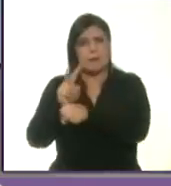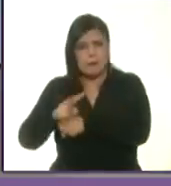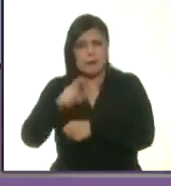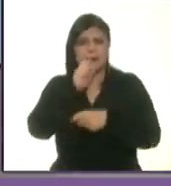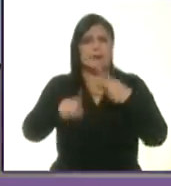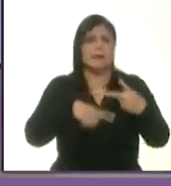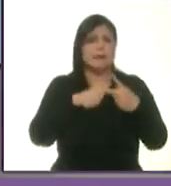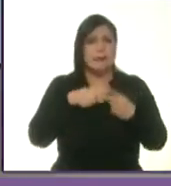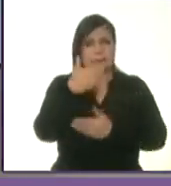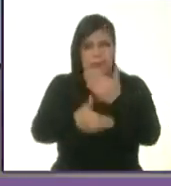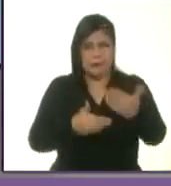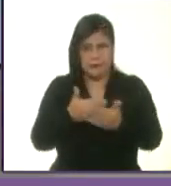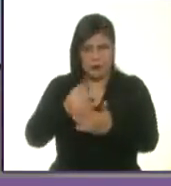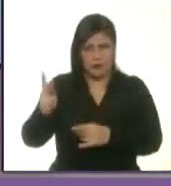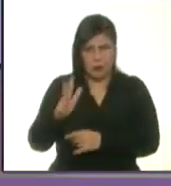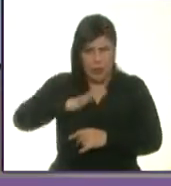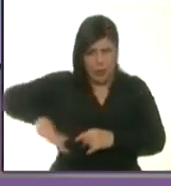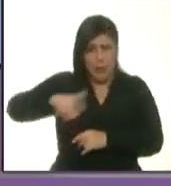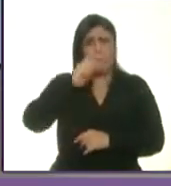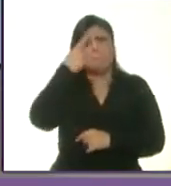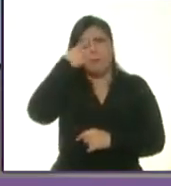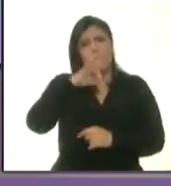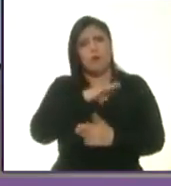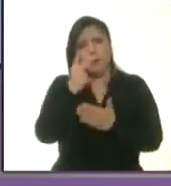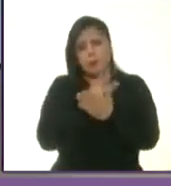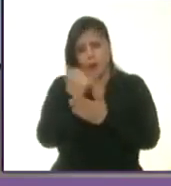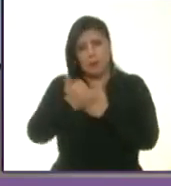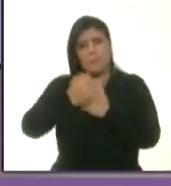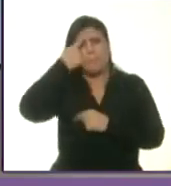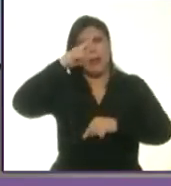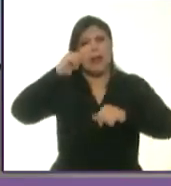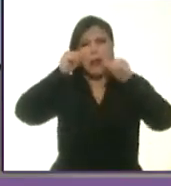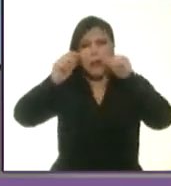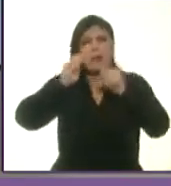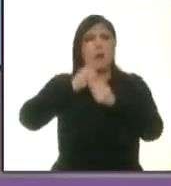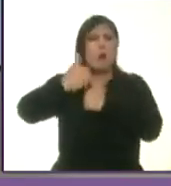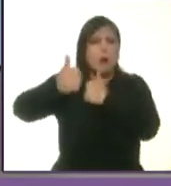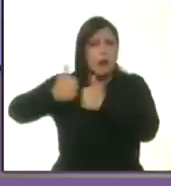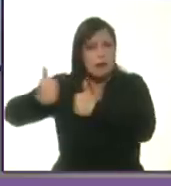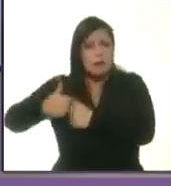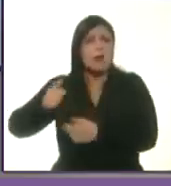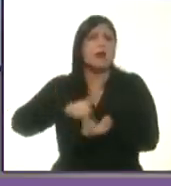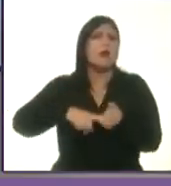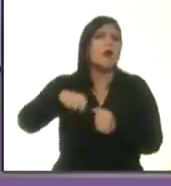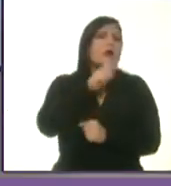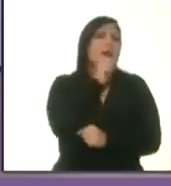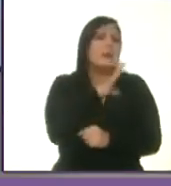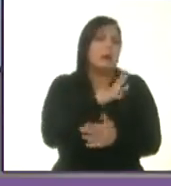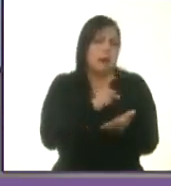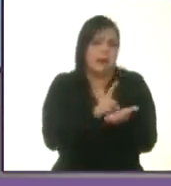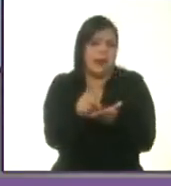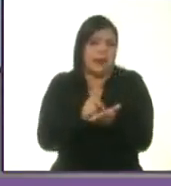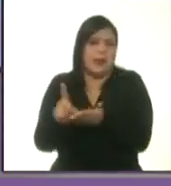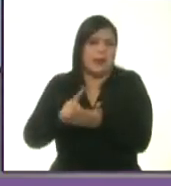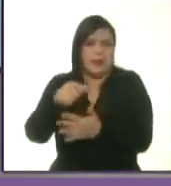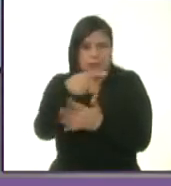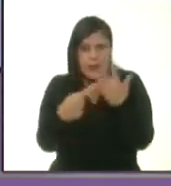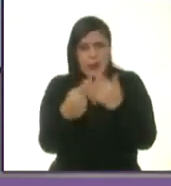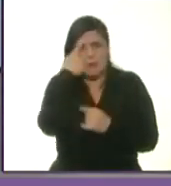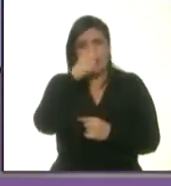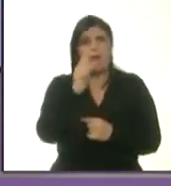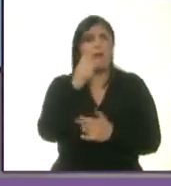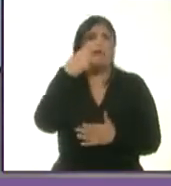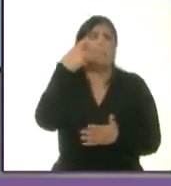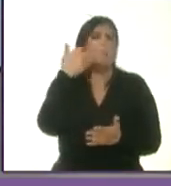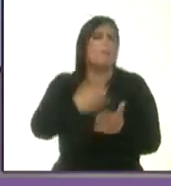ya tener un proyecto para resolver los problemas de movilidad y resolver los problemas de los grandes derechos que están ausentes actualmente en la